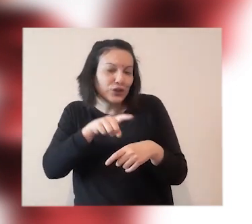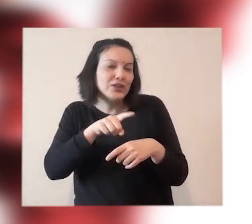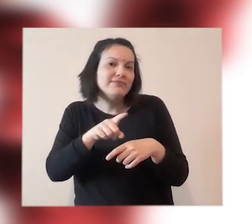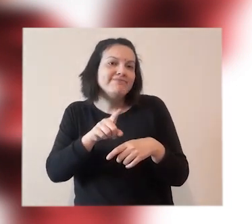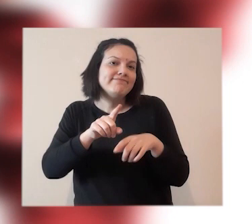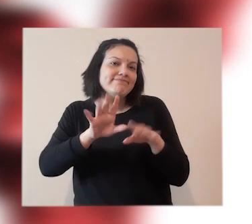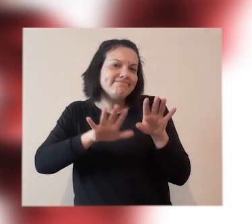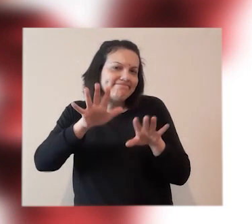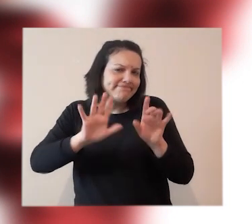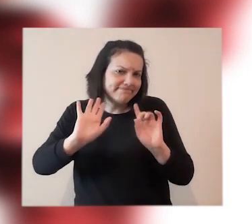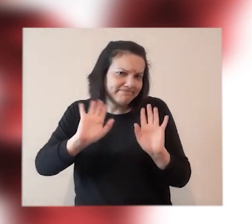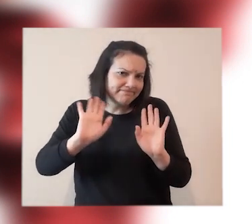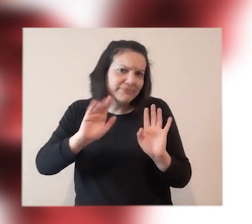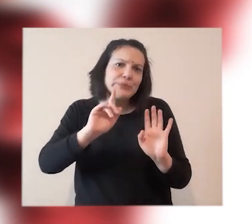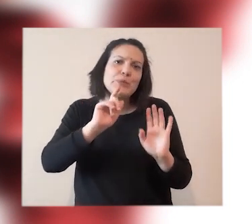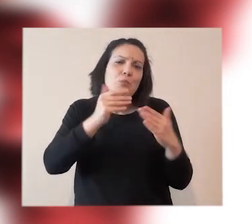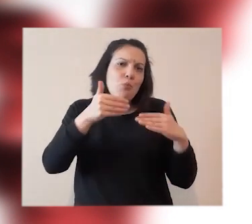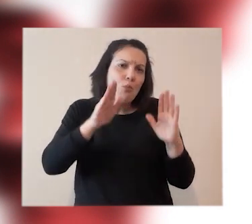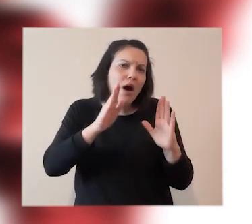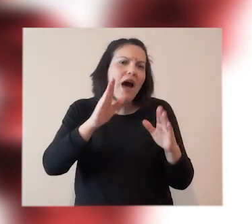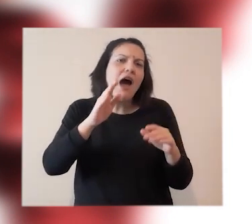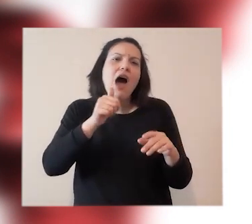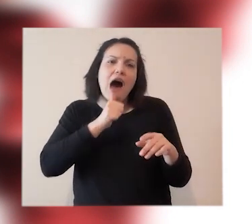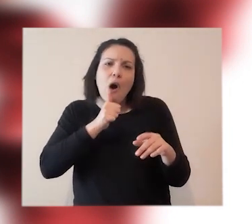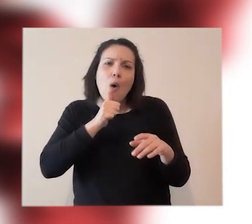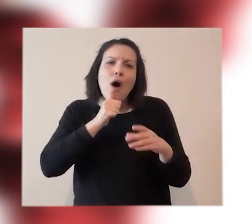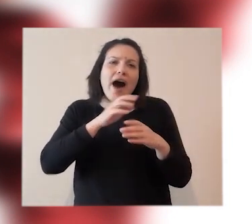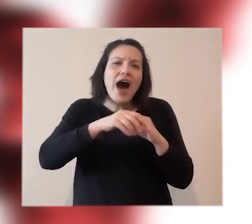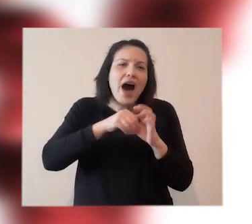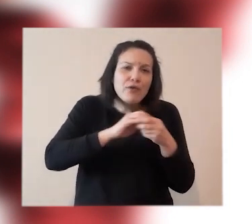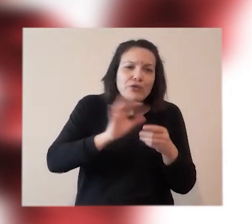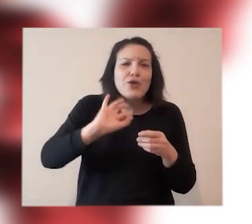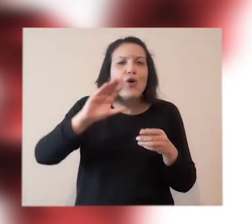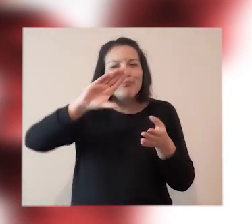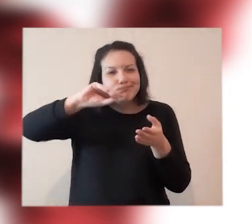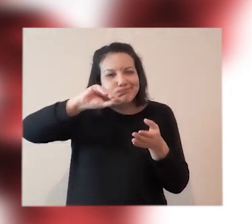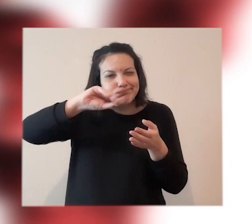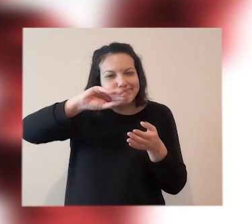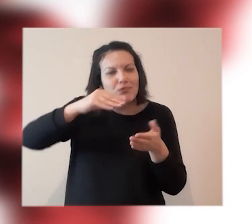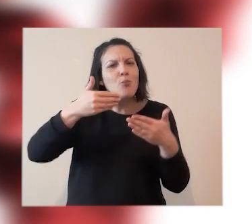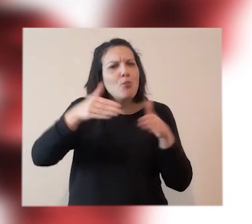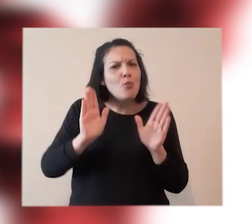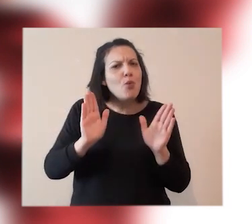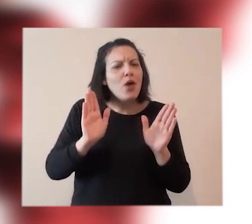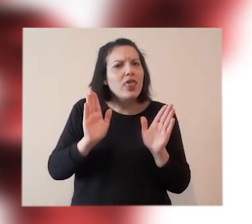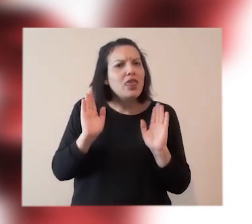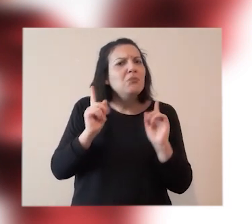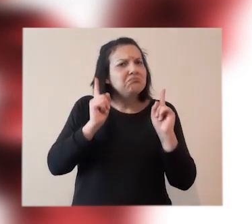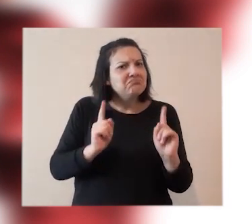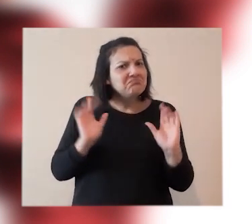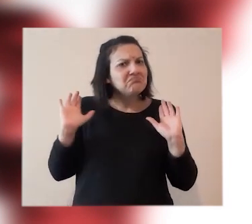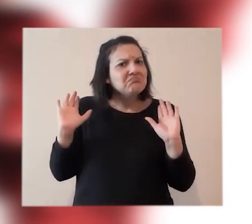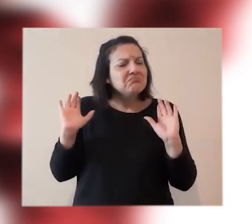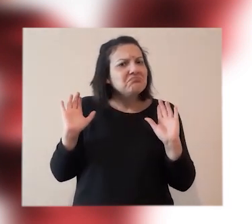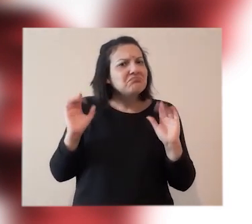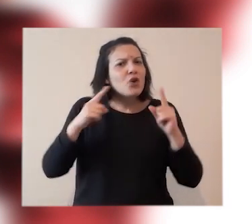medicinal, sino que, por supuesto, agua y jabón o detergente también pueden combatir la